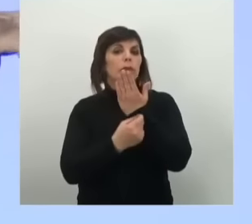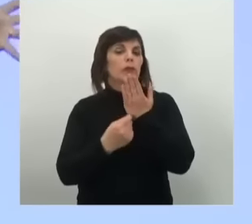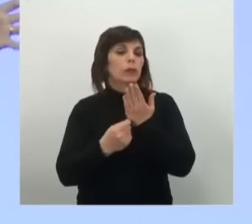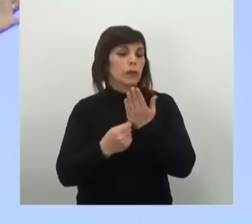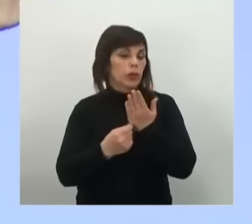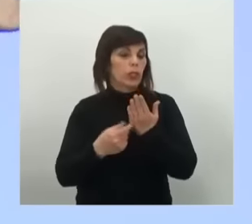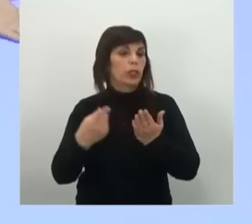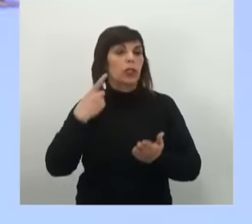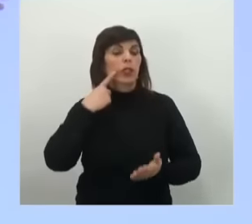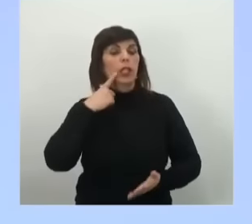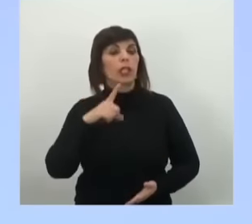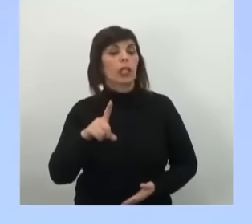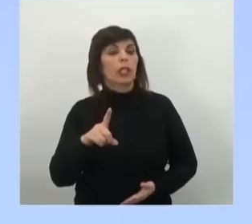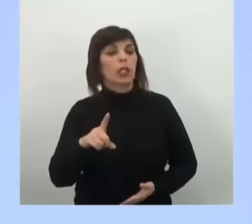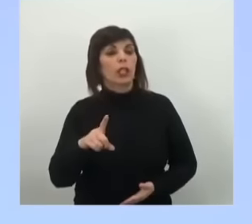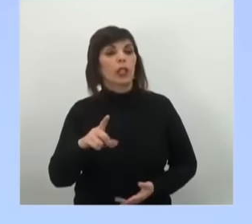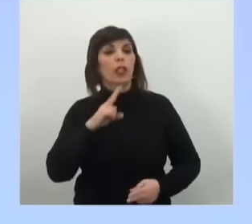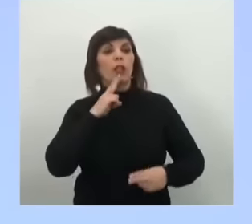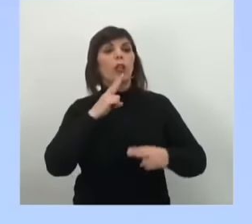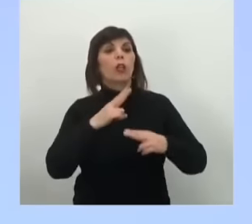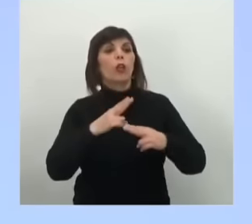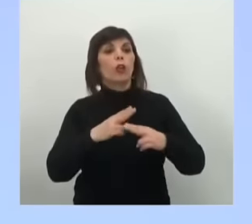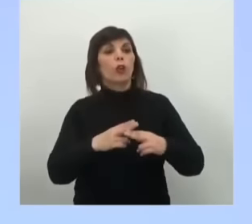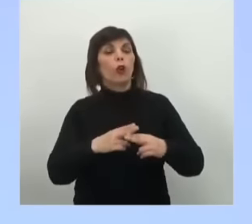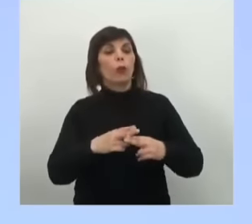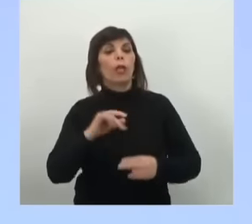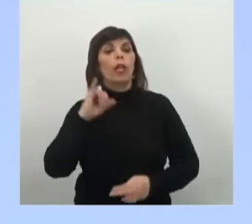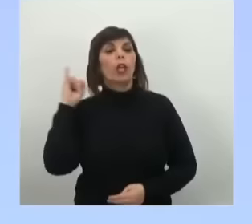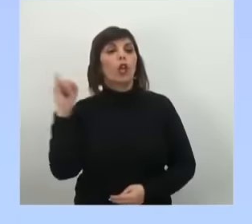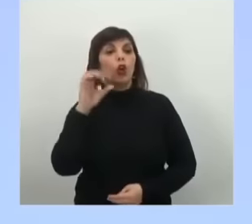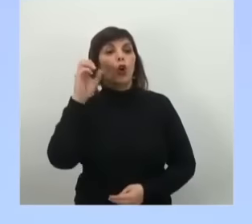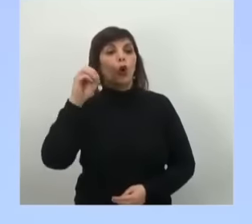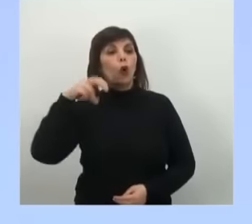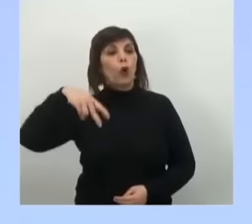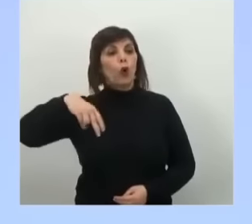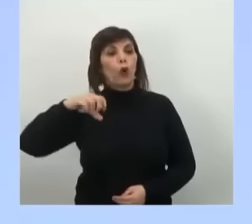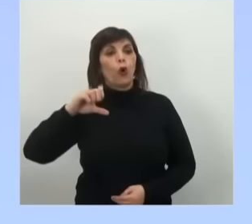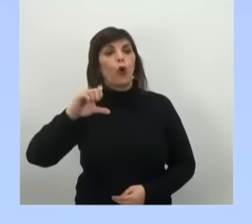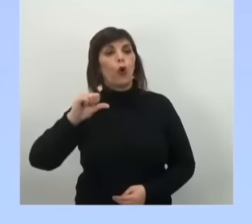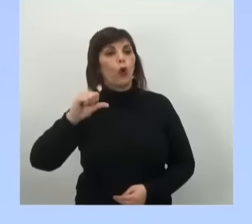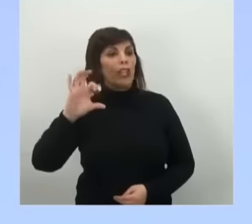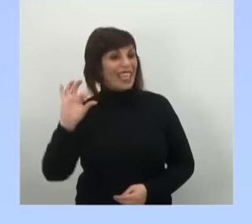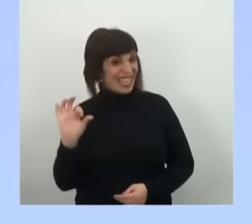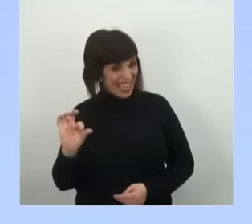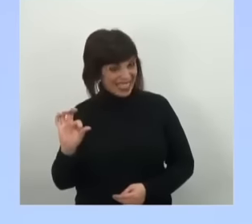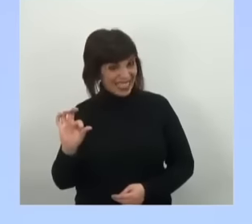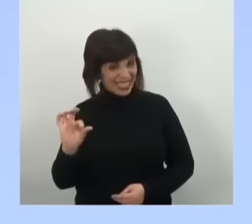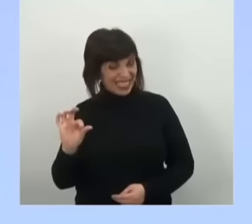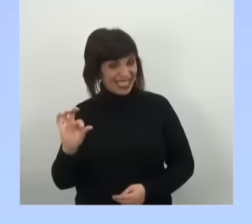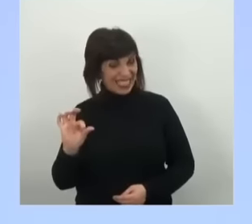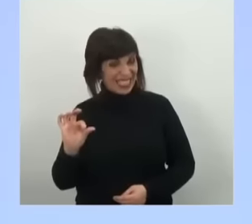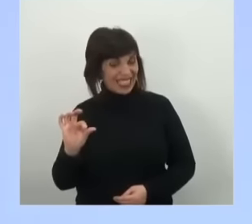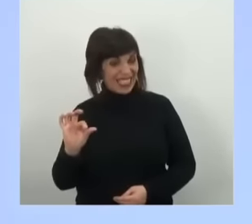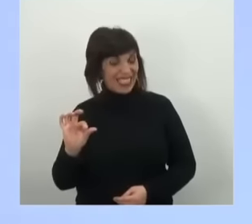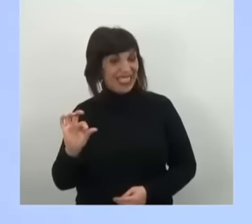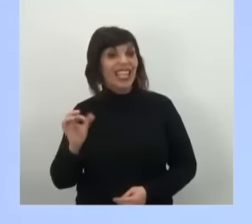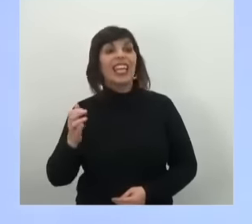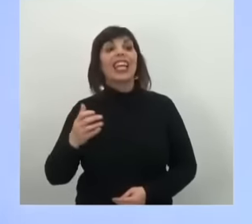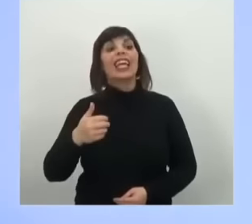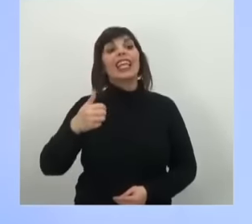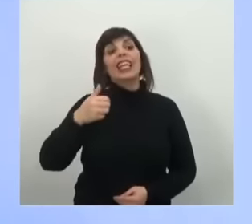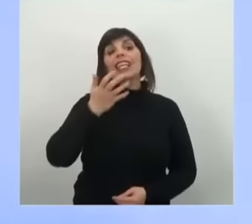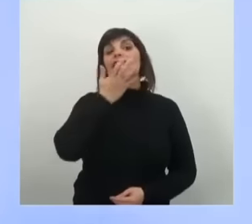habrán leído en algún momento de alguien llamado Jonás sí okay quién era Jonás carpintero